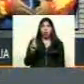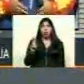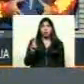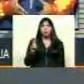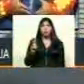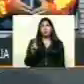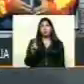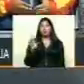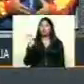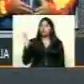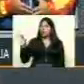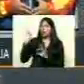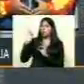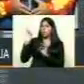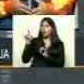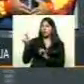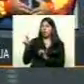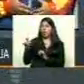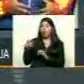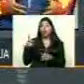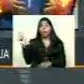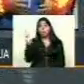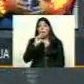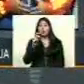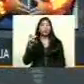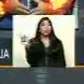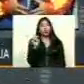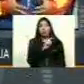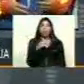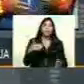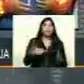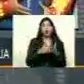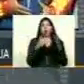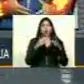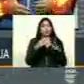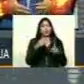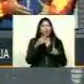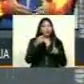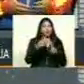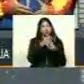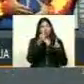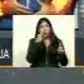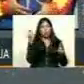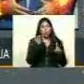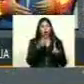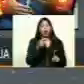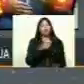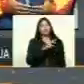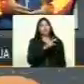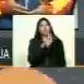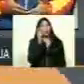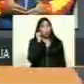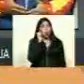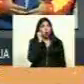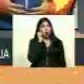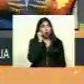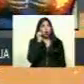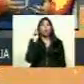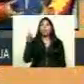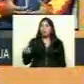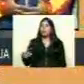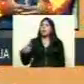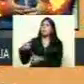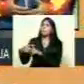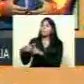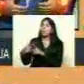por estar en el mes de la no violencia contra la mujer, estamos incorporando al Instituto Nacional de la Mujer, del Ministerio de la Mujer,